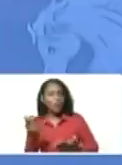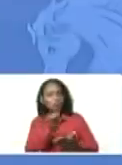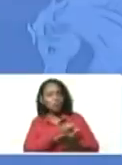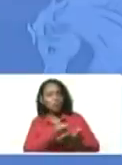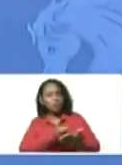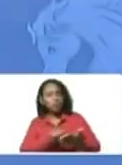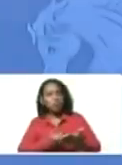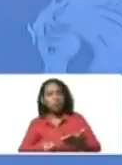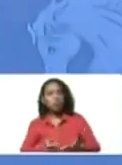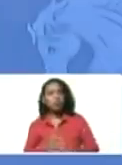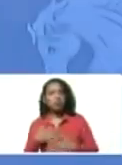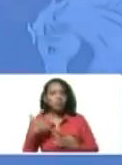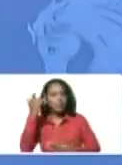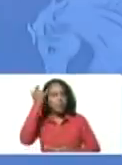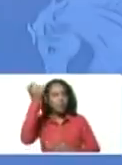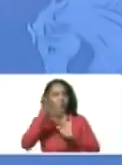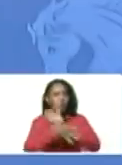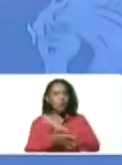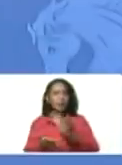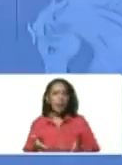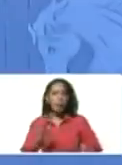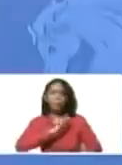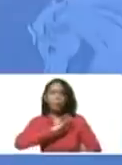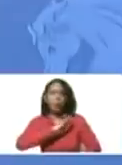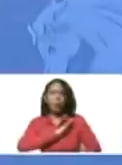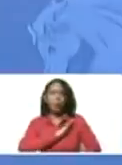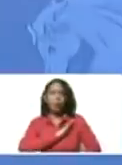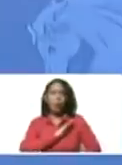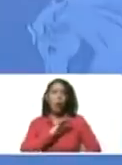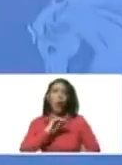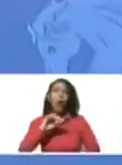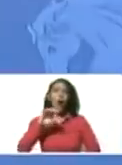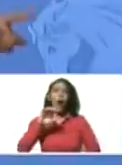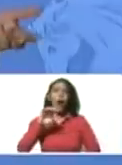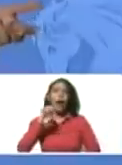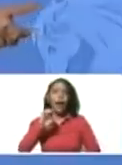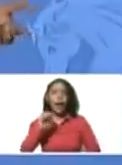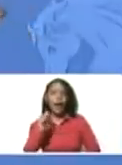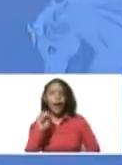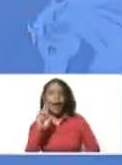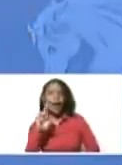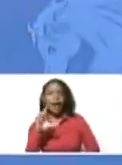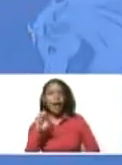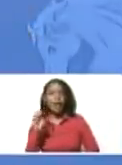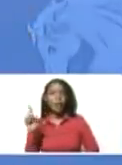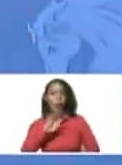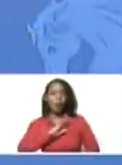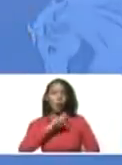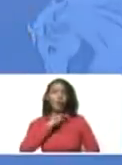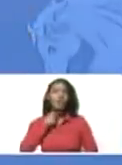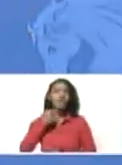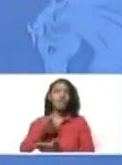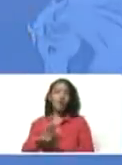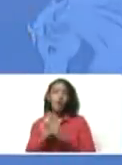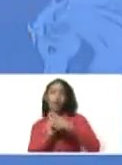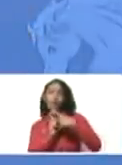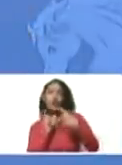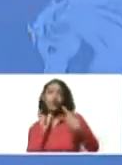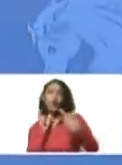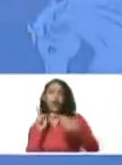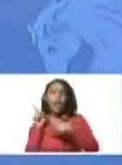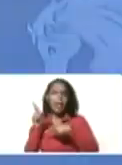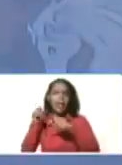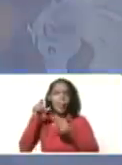escribiendo el propio Earle de sus funerales? Y de estas